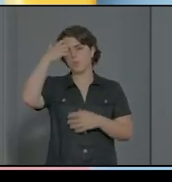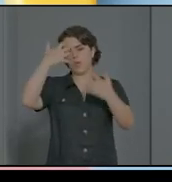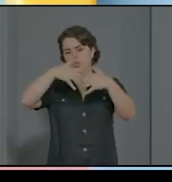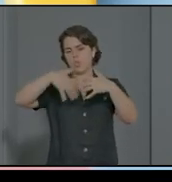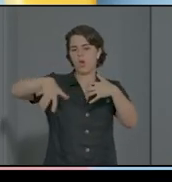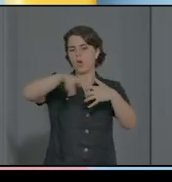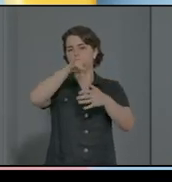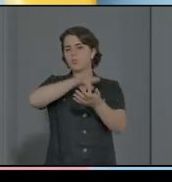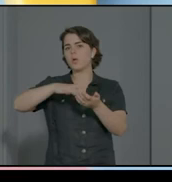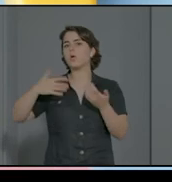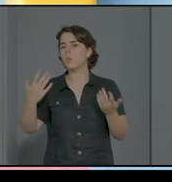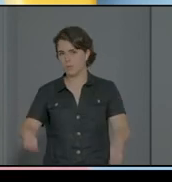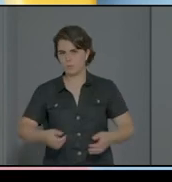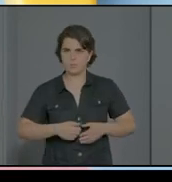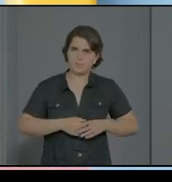esto.